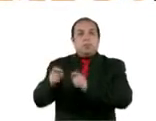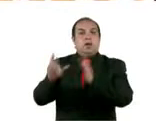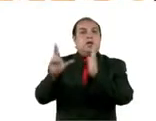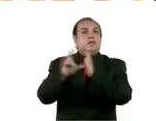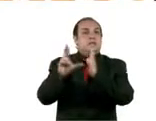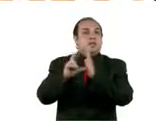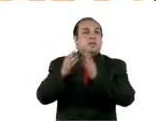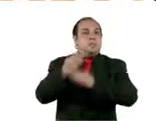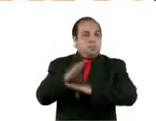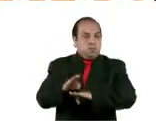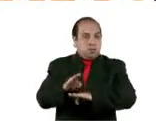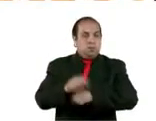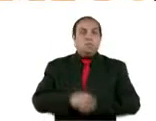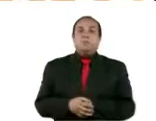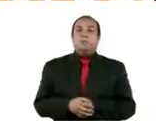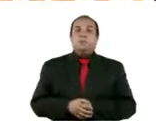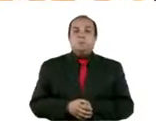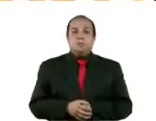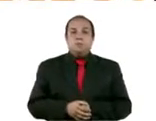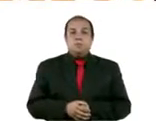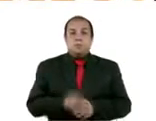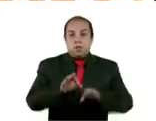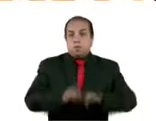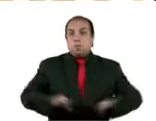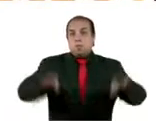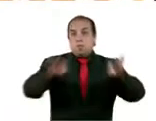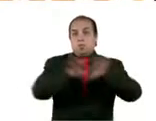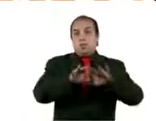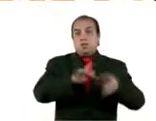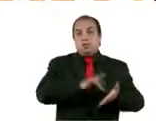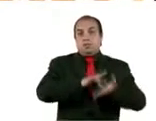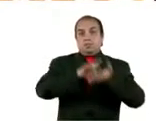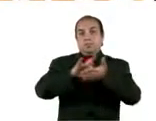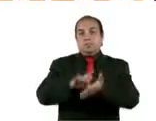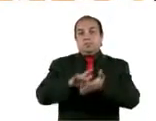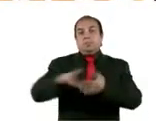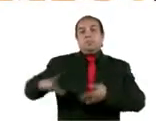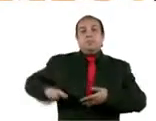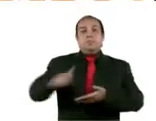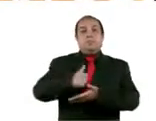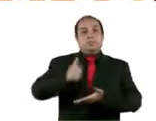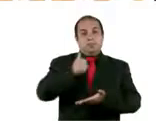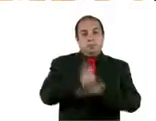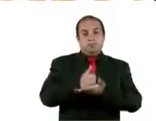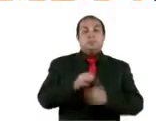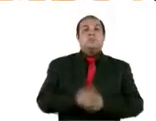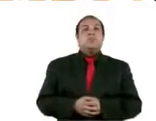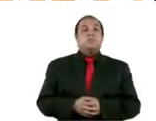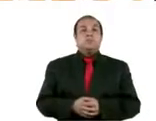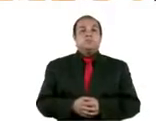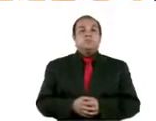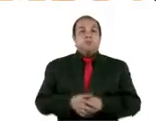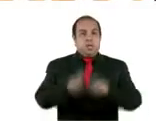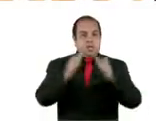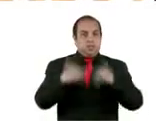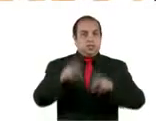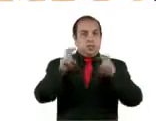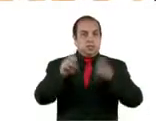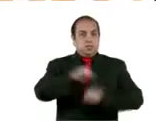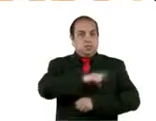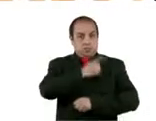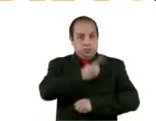tarjetas. Aquí es muy importante el apoyo del gobierno de la ciudad, que es el siguiente tema, el tema de